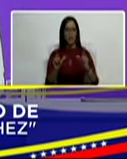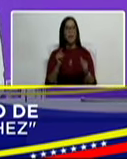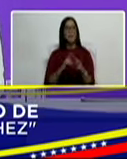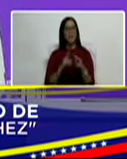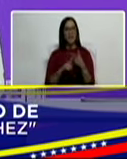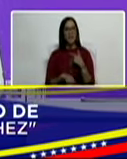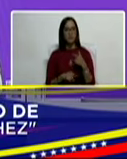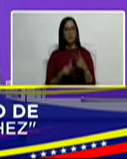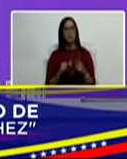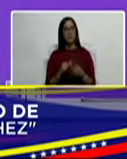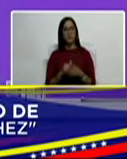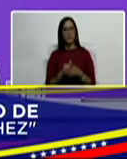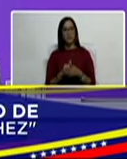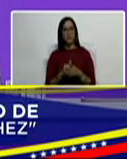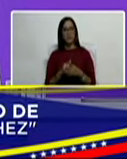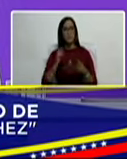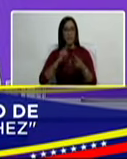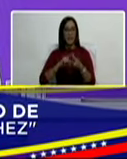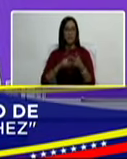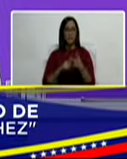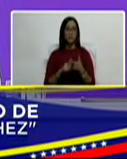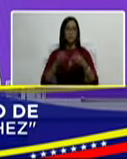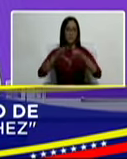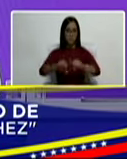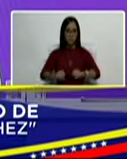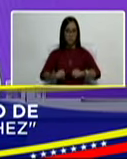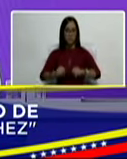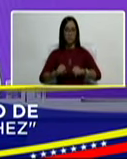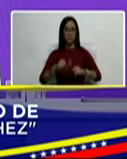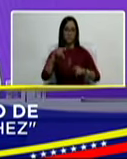entonces dominante y hegemónica.